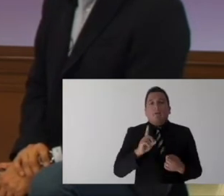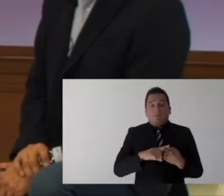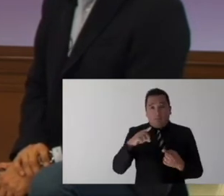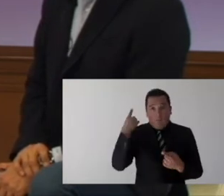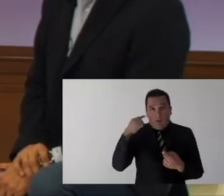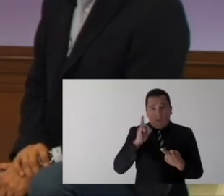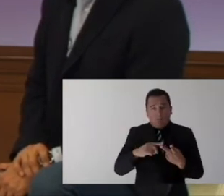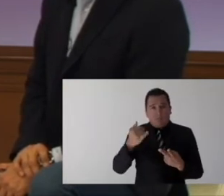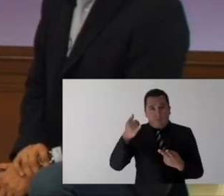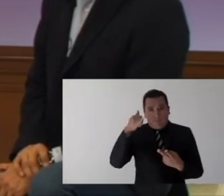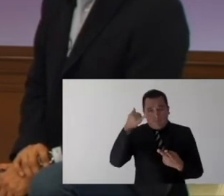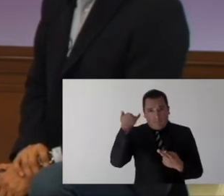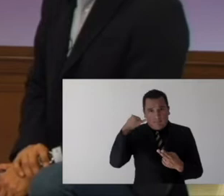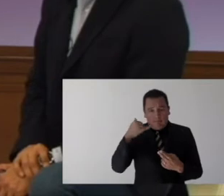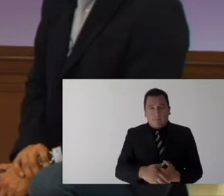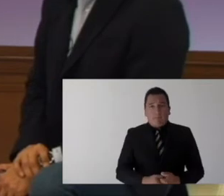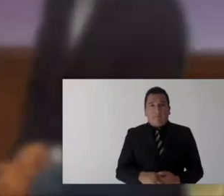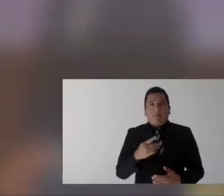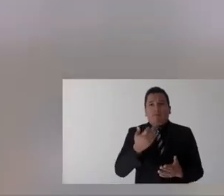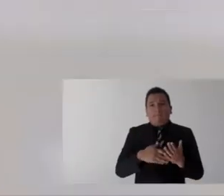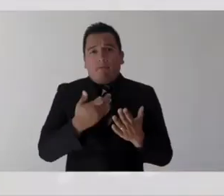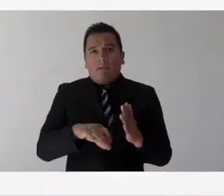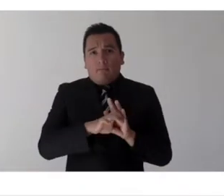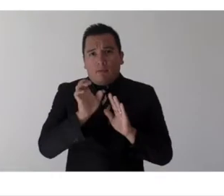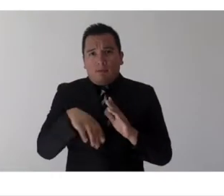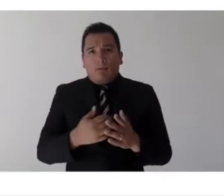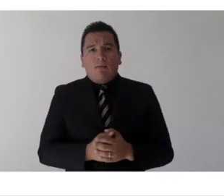En los que no tenemos presencia ahorita en